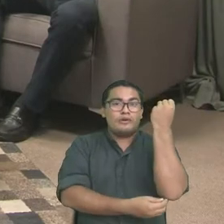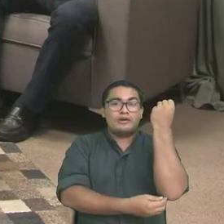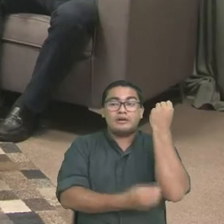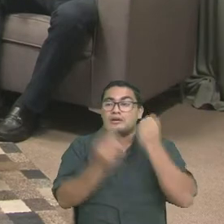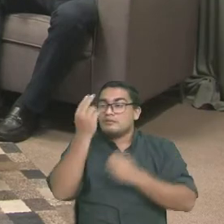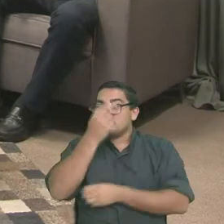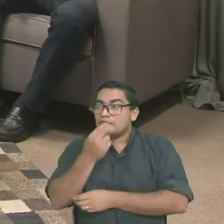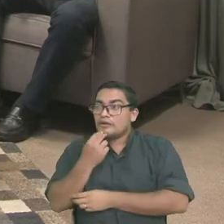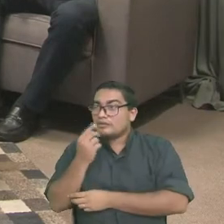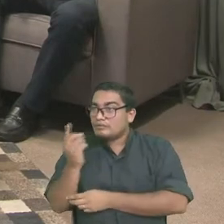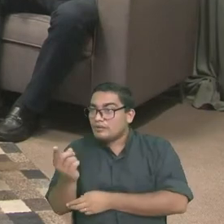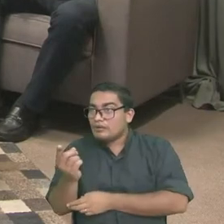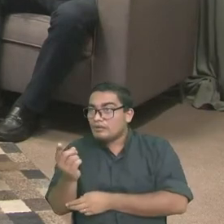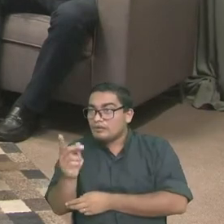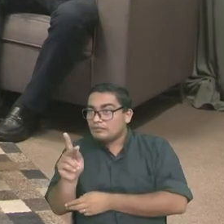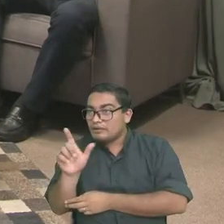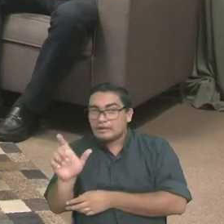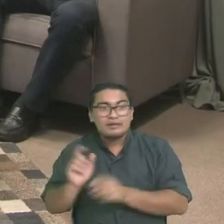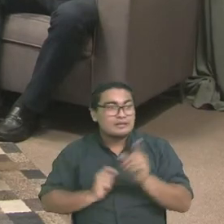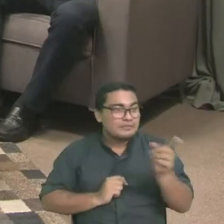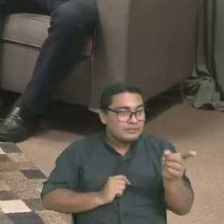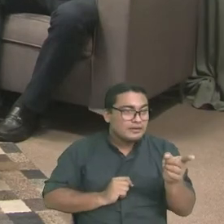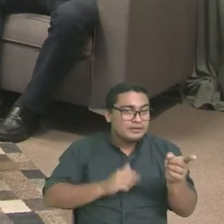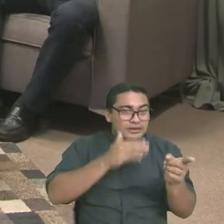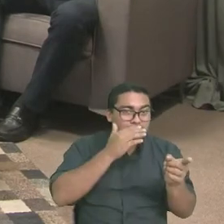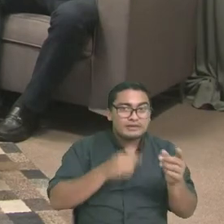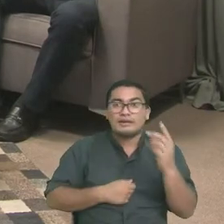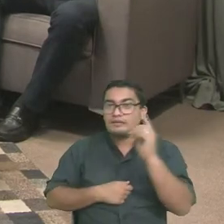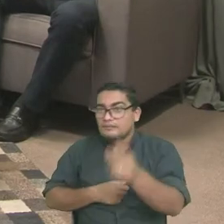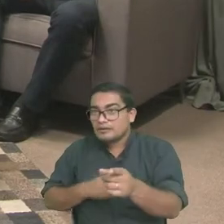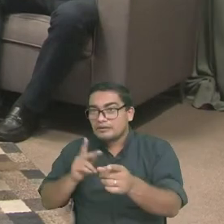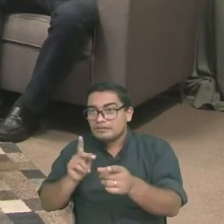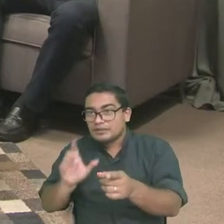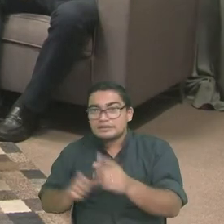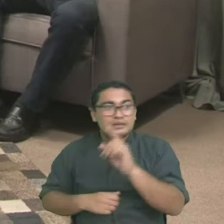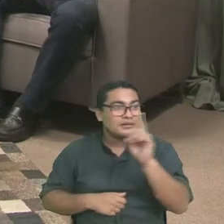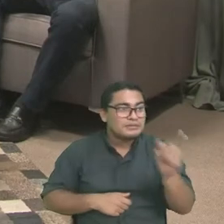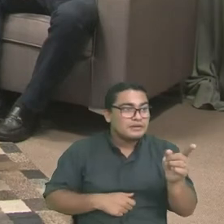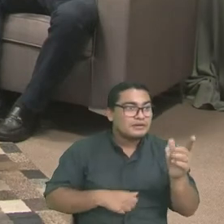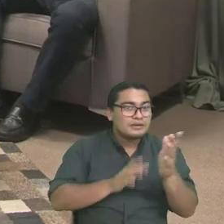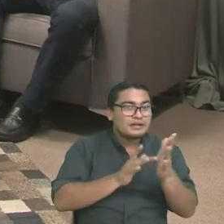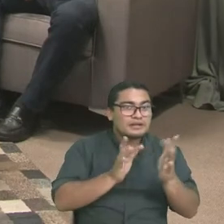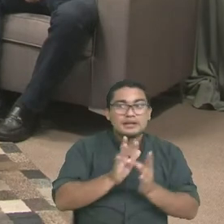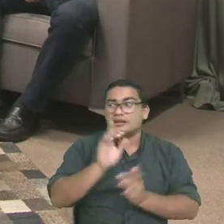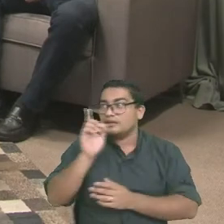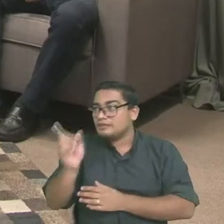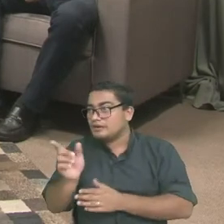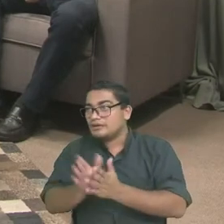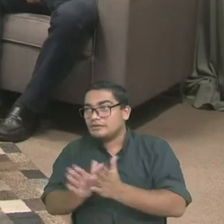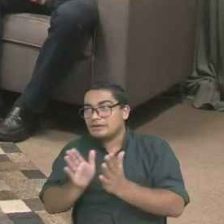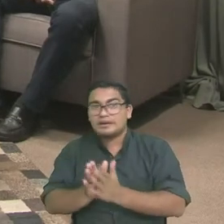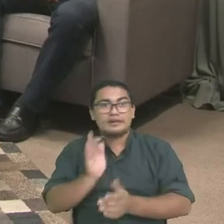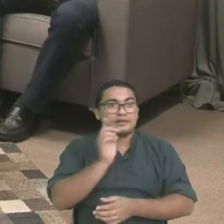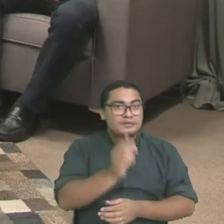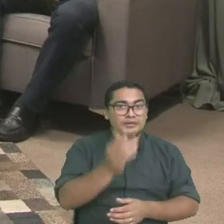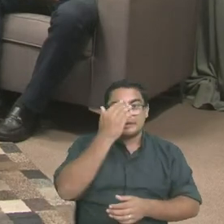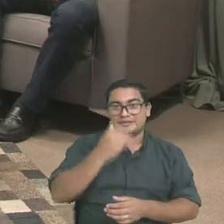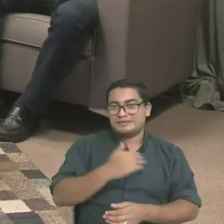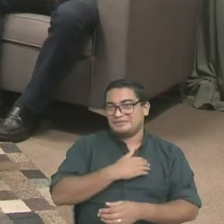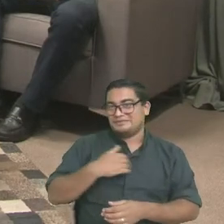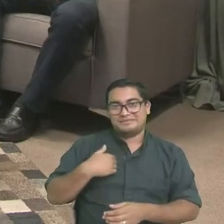anda preguntando si sos liberal, si sos sandinista, si sos conservador, si sos cristiano, si sos evangélico.